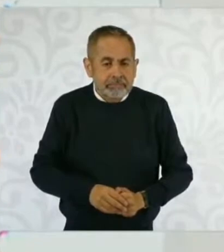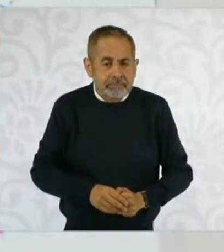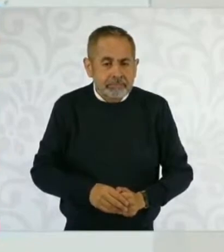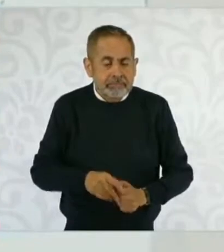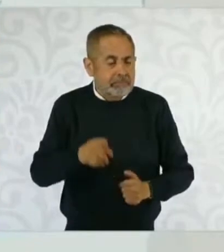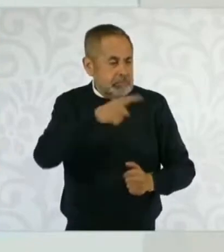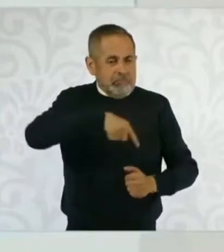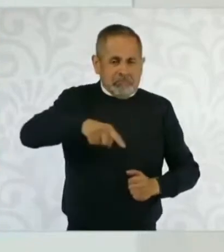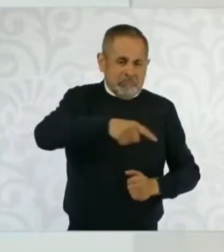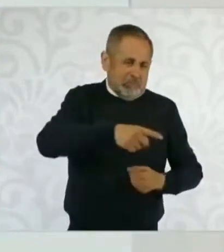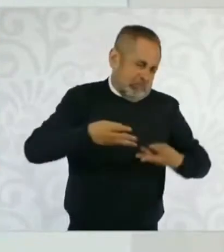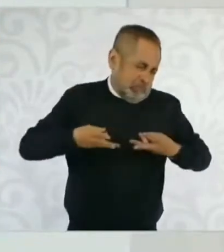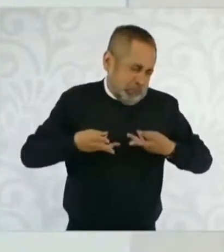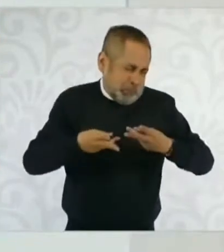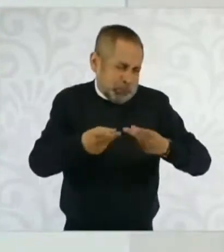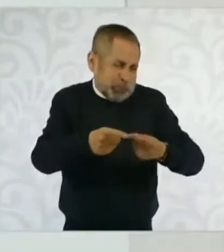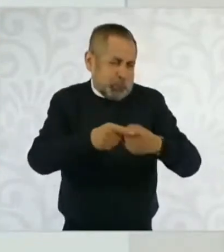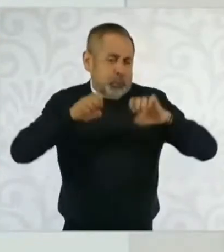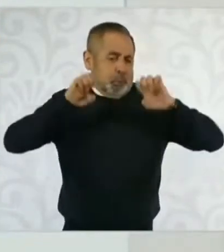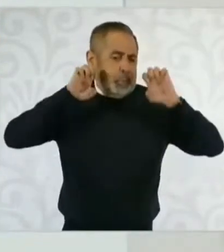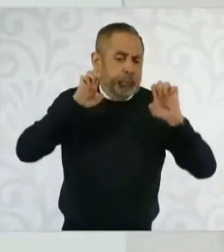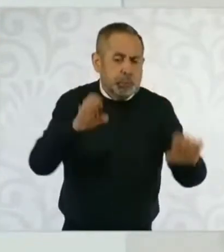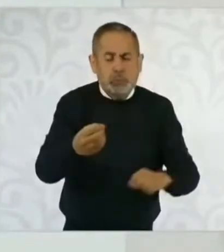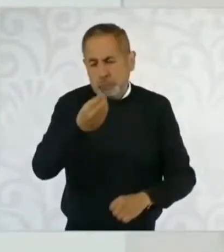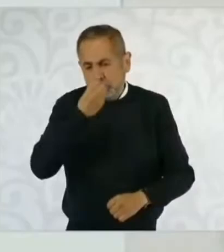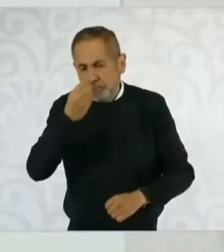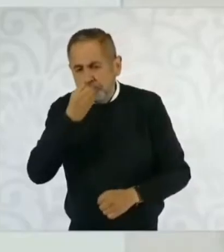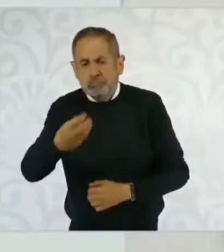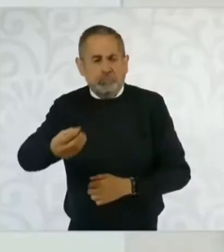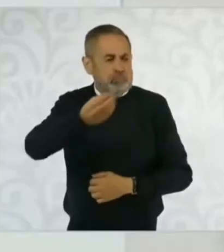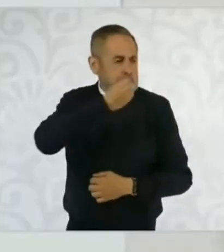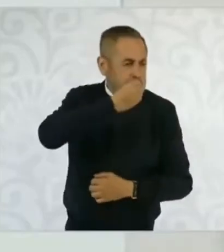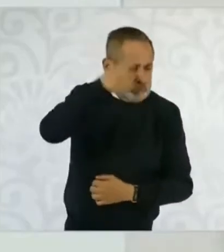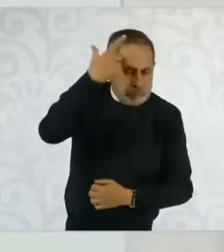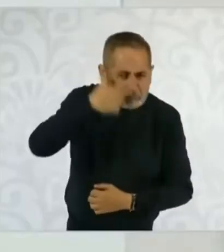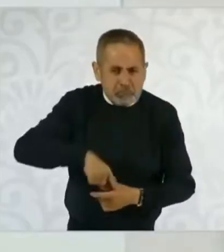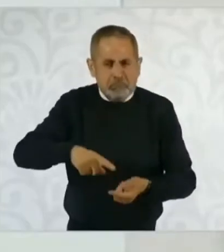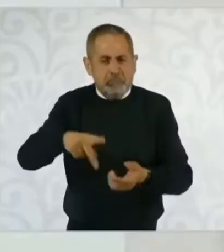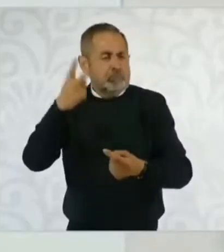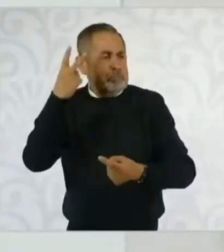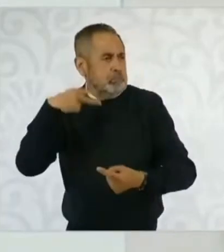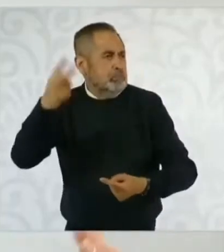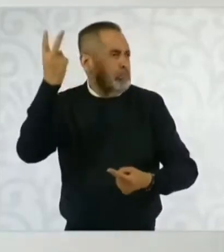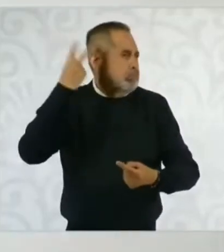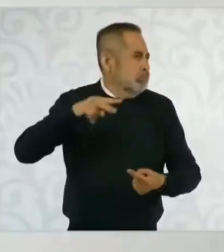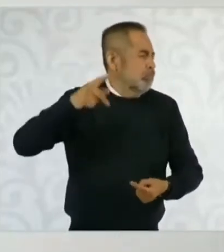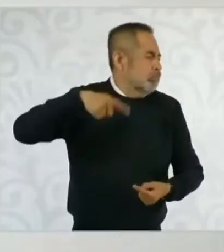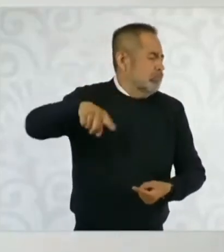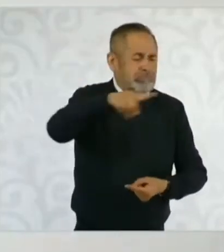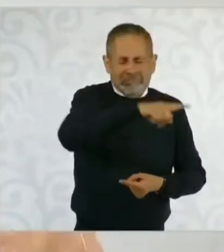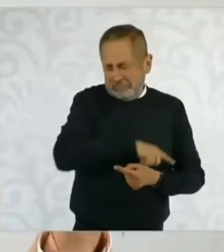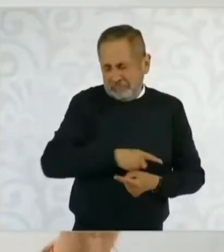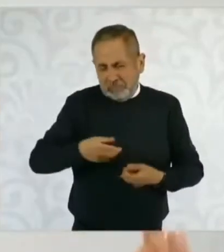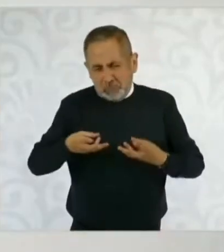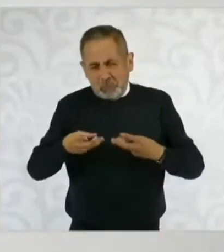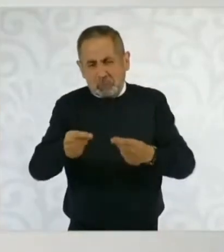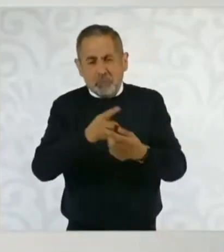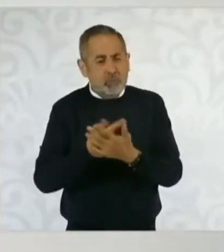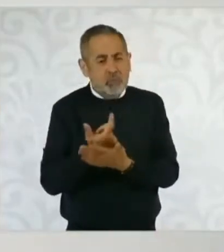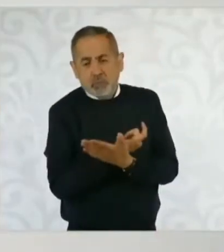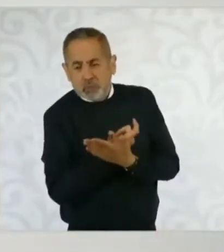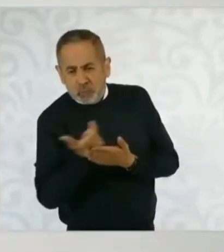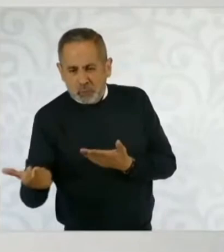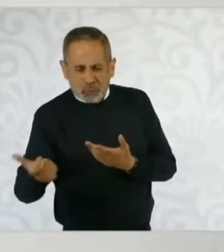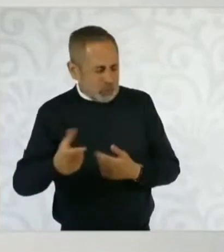Para comidas, para cenas, para viáticos, los